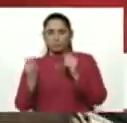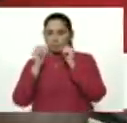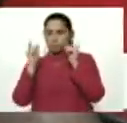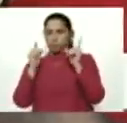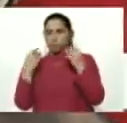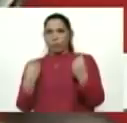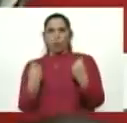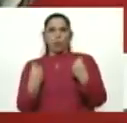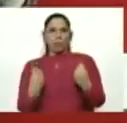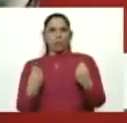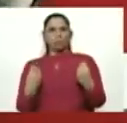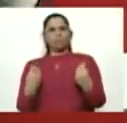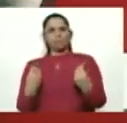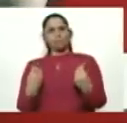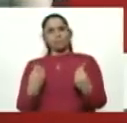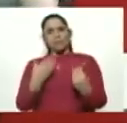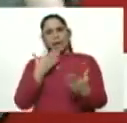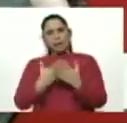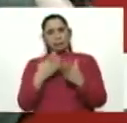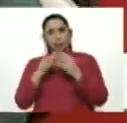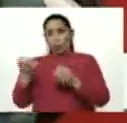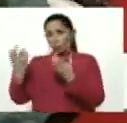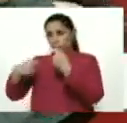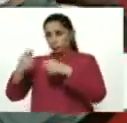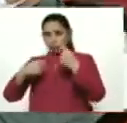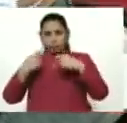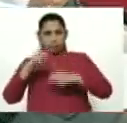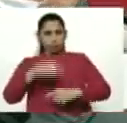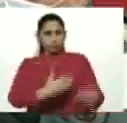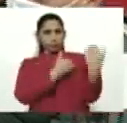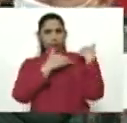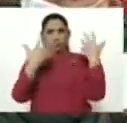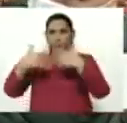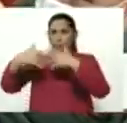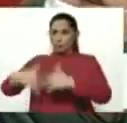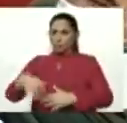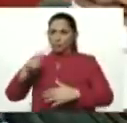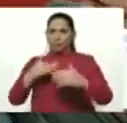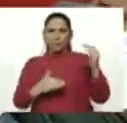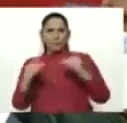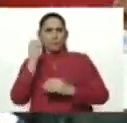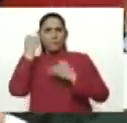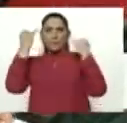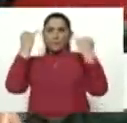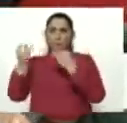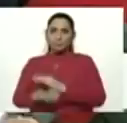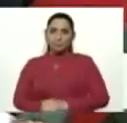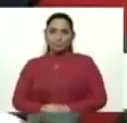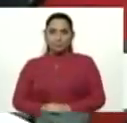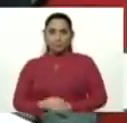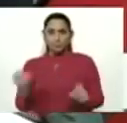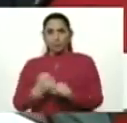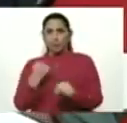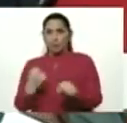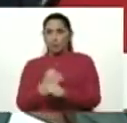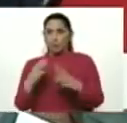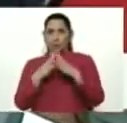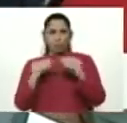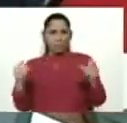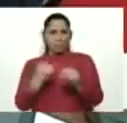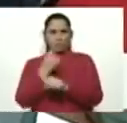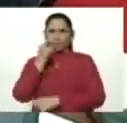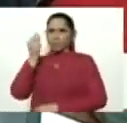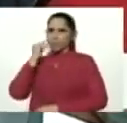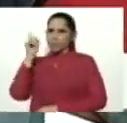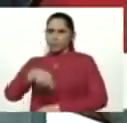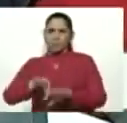Impresionante, de verdad. Quiero agradecerle a todos los comerciantes, empresarios, emprendedores, a los trabajadores, a las